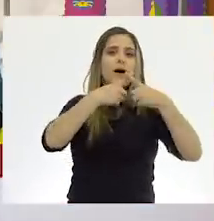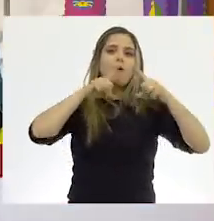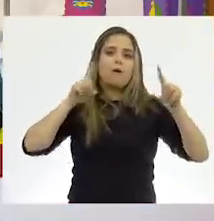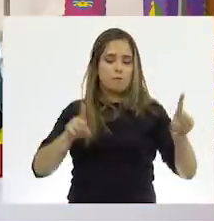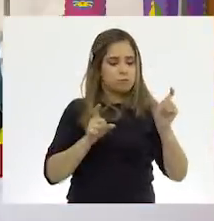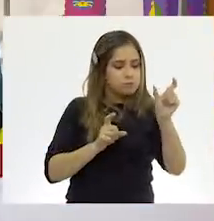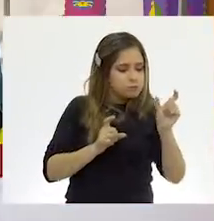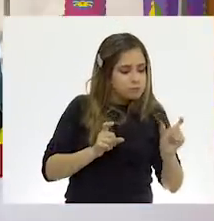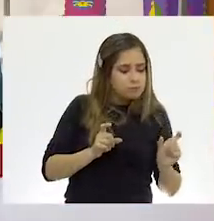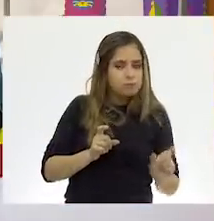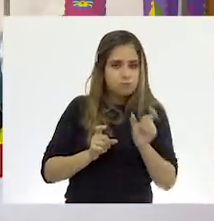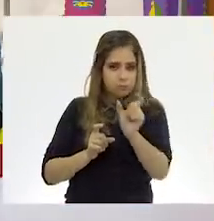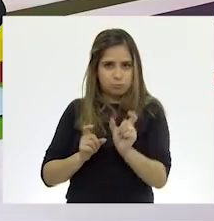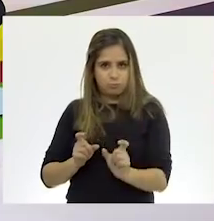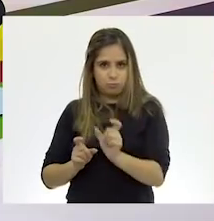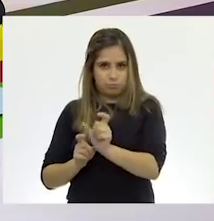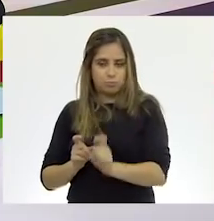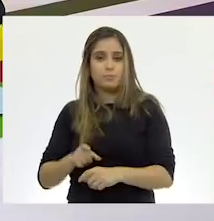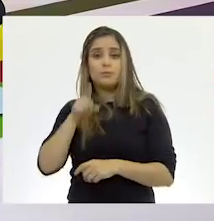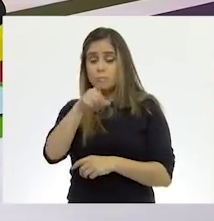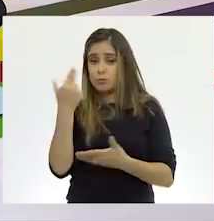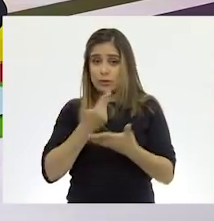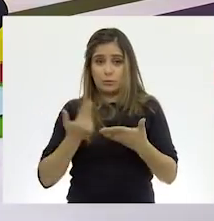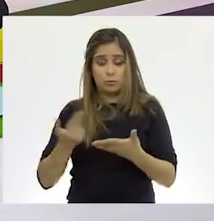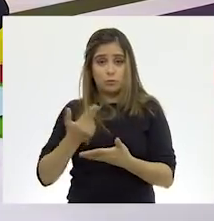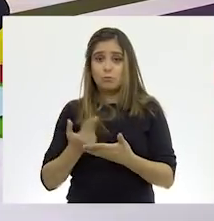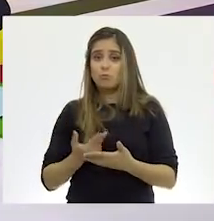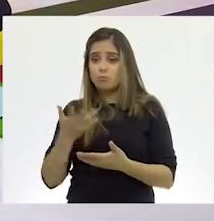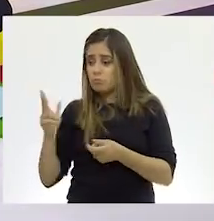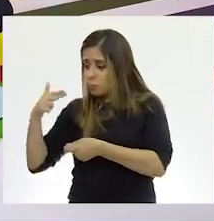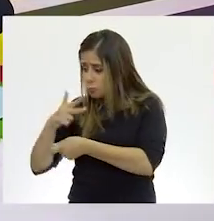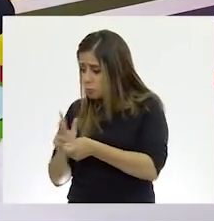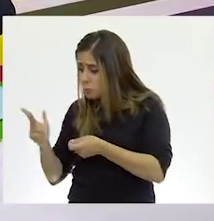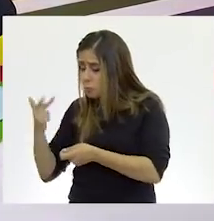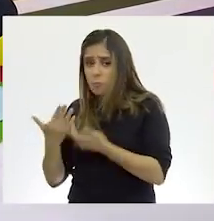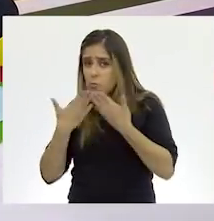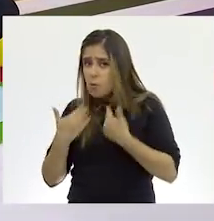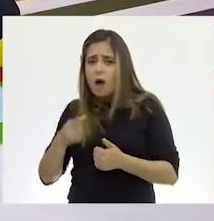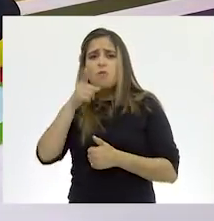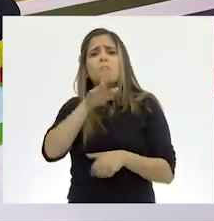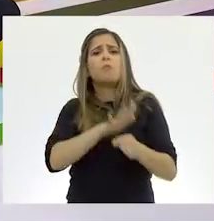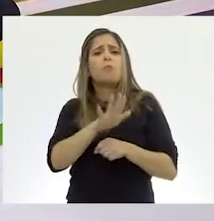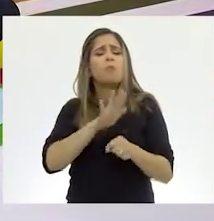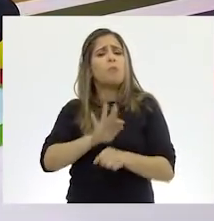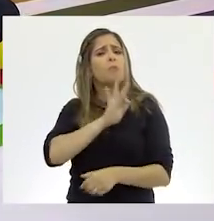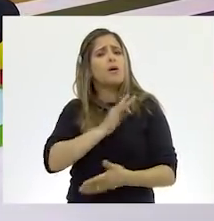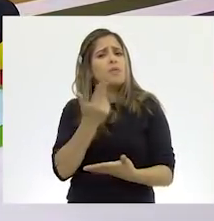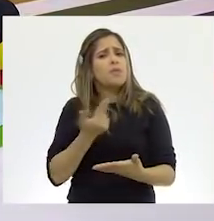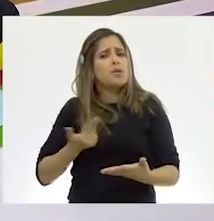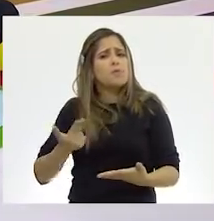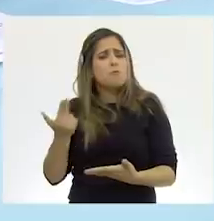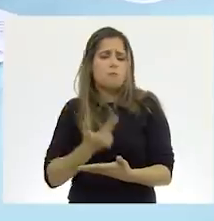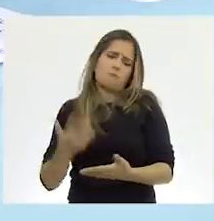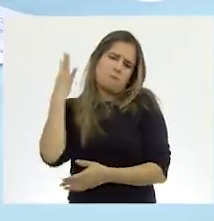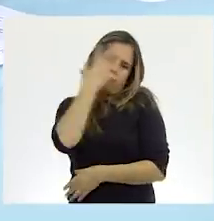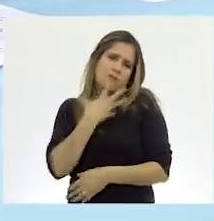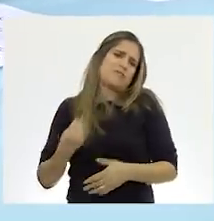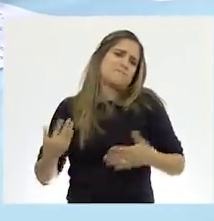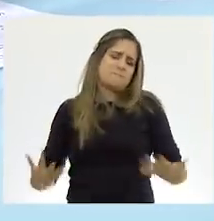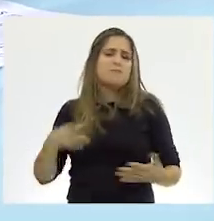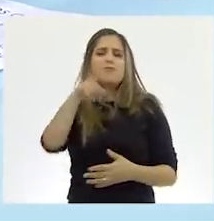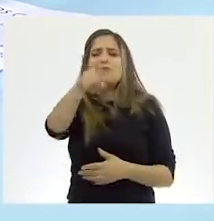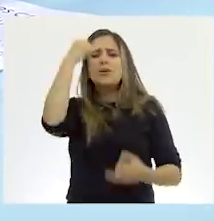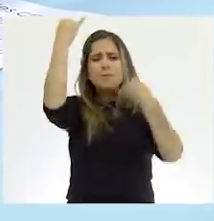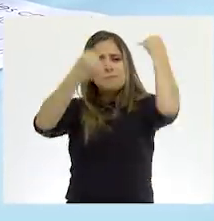abajo. Si no tienes ilustraciones, recuerda, puedes dibujarlo. También te va a quedar muy bonito. Seguramente sí. Se trata de usar